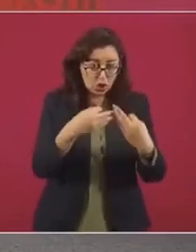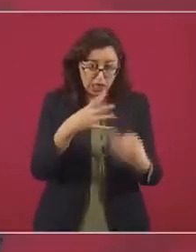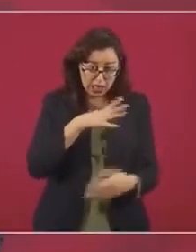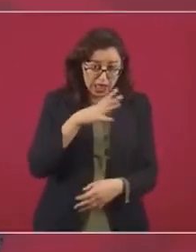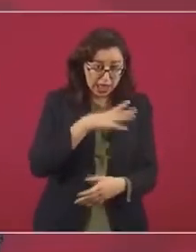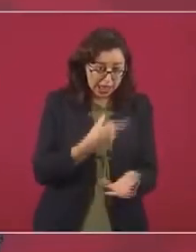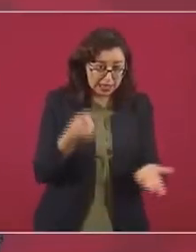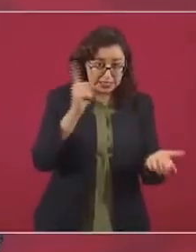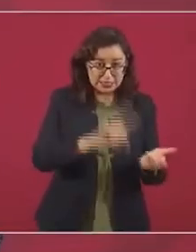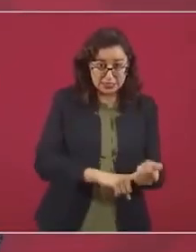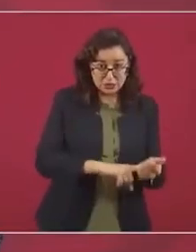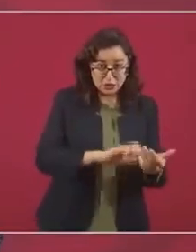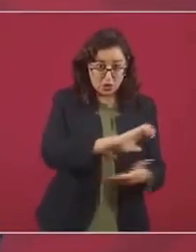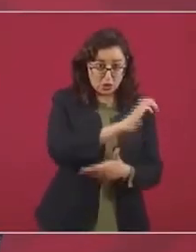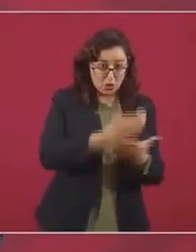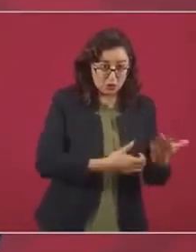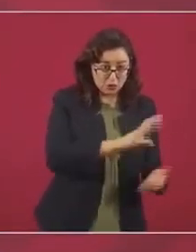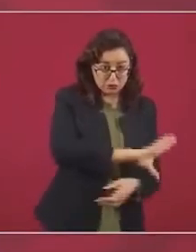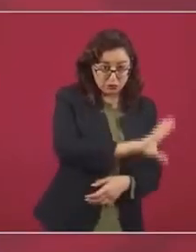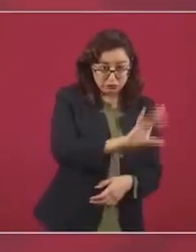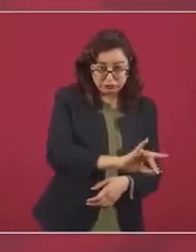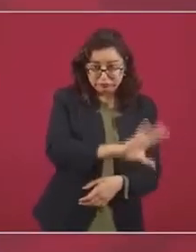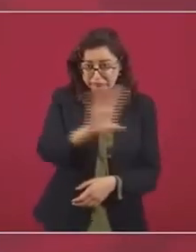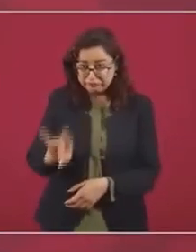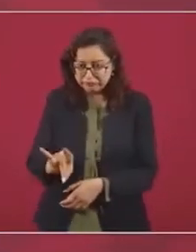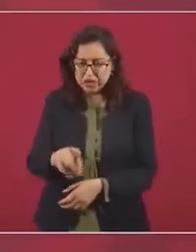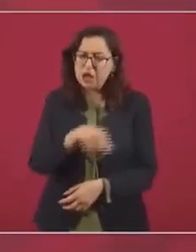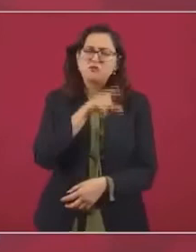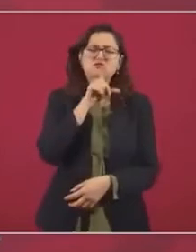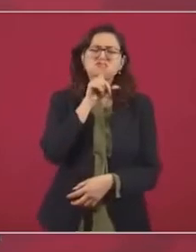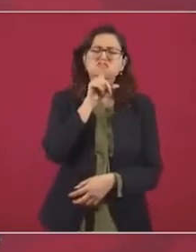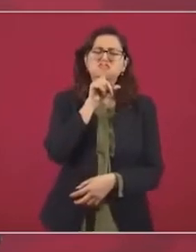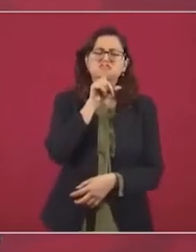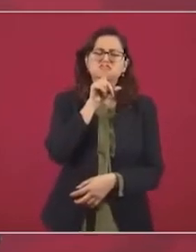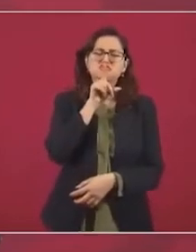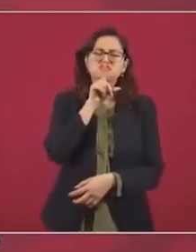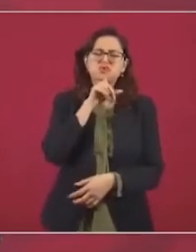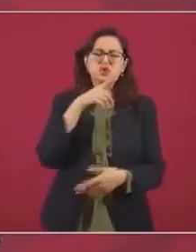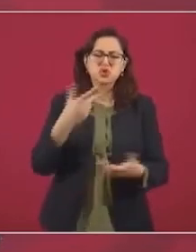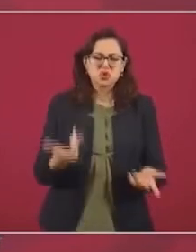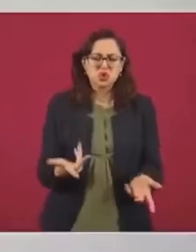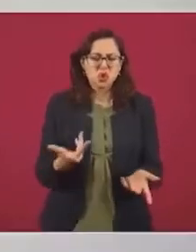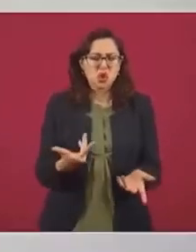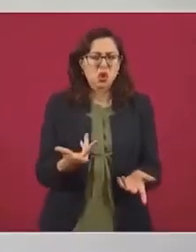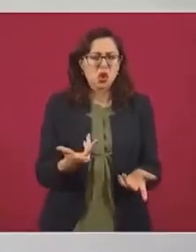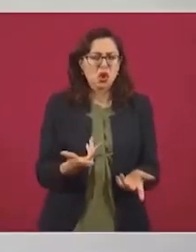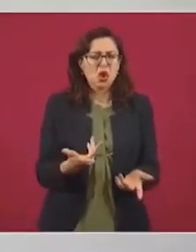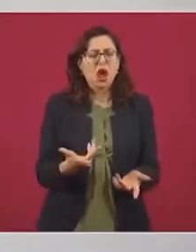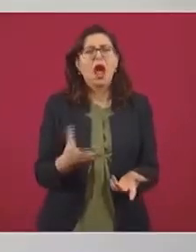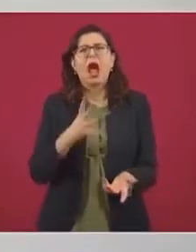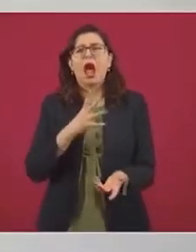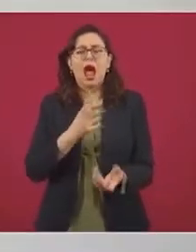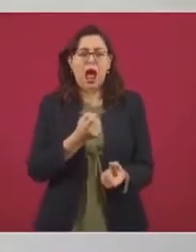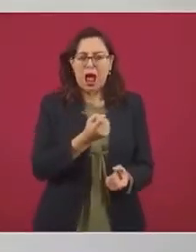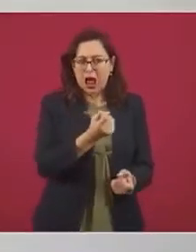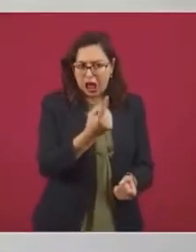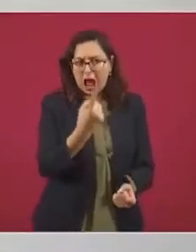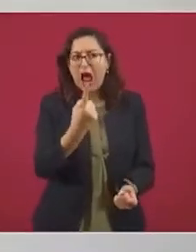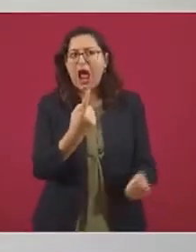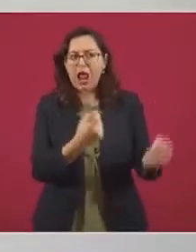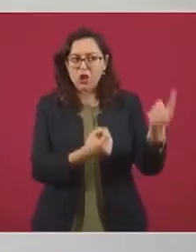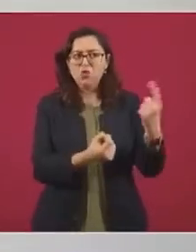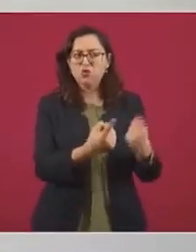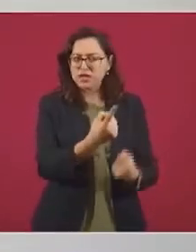la verdad han abusado de él. Yo diría que hay un outsourcing blanco y ya hay un